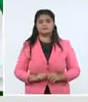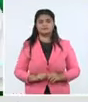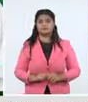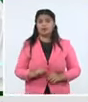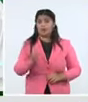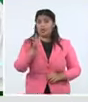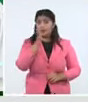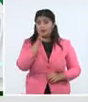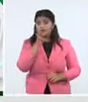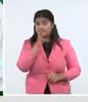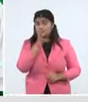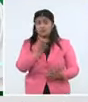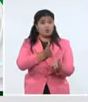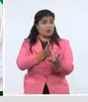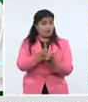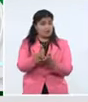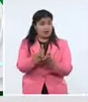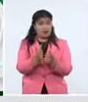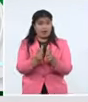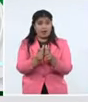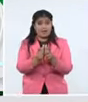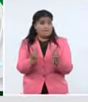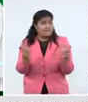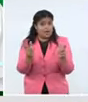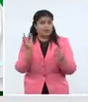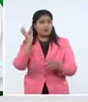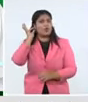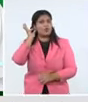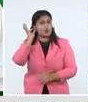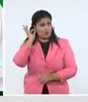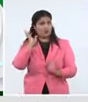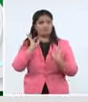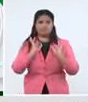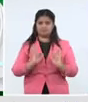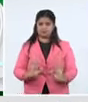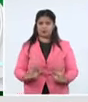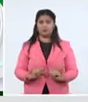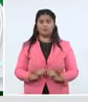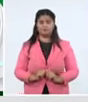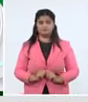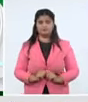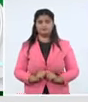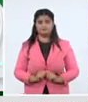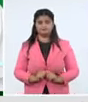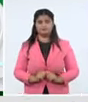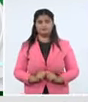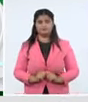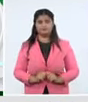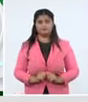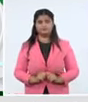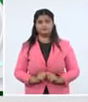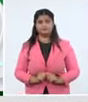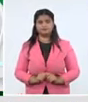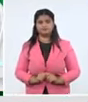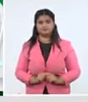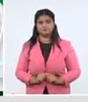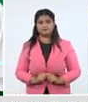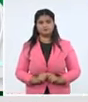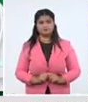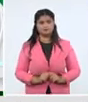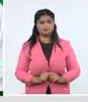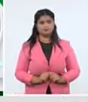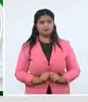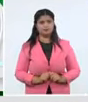elevada transmisión de la enfermedad con un predominio en la incidencia del sexo femenino. No es así